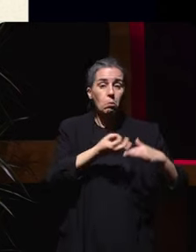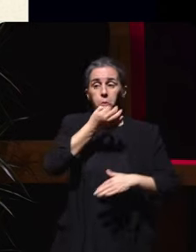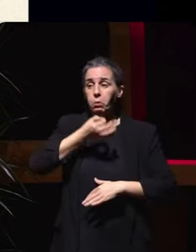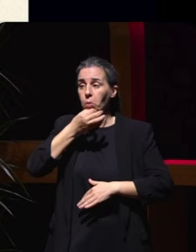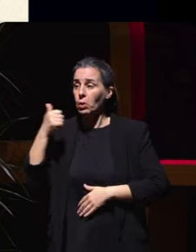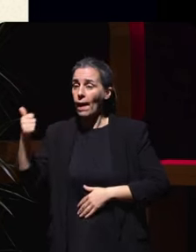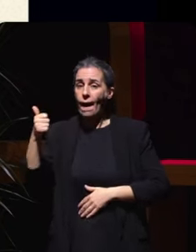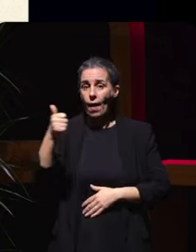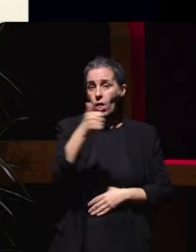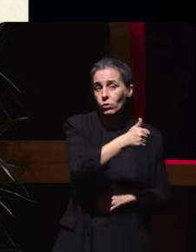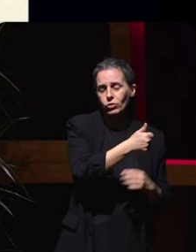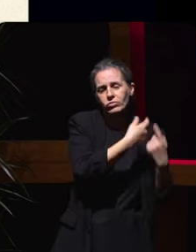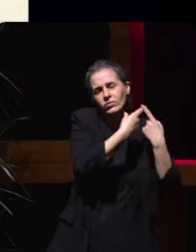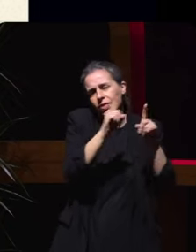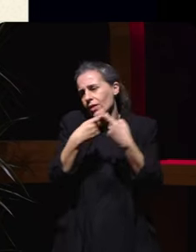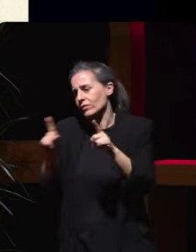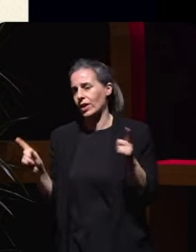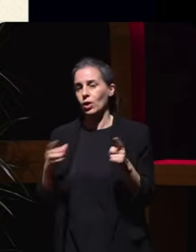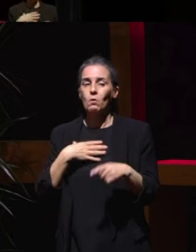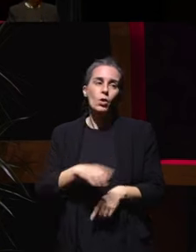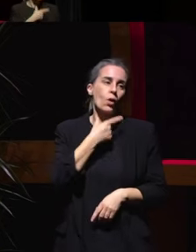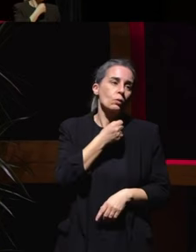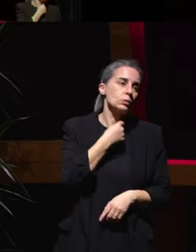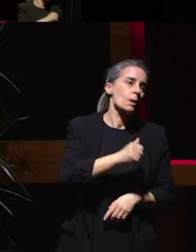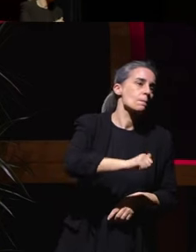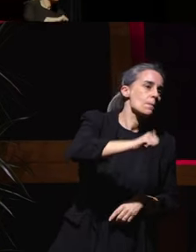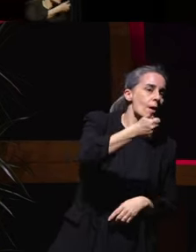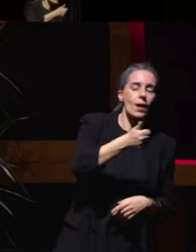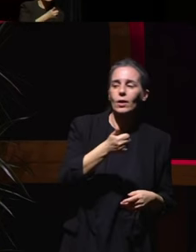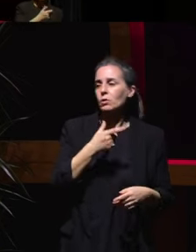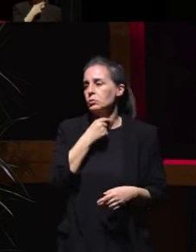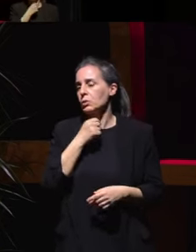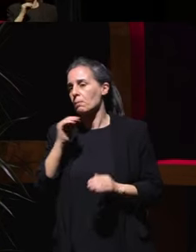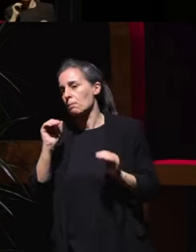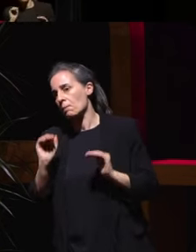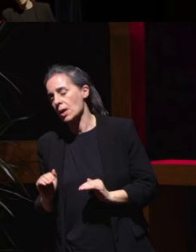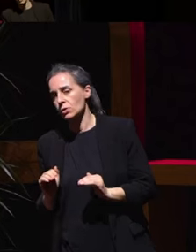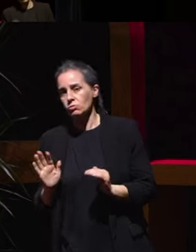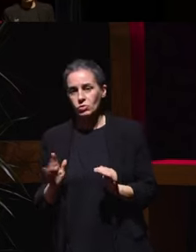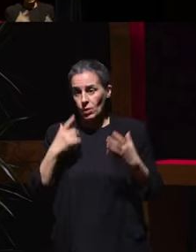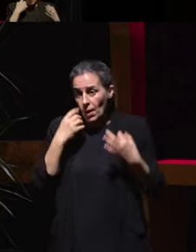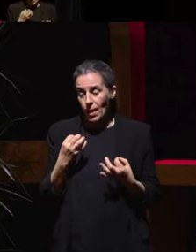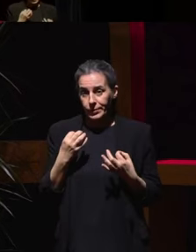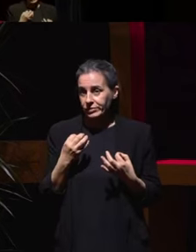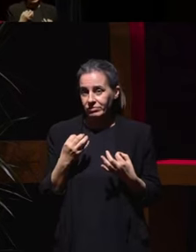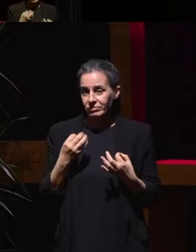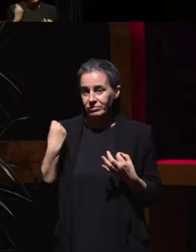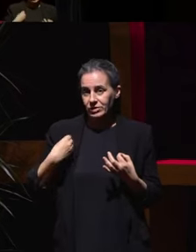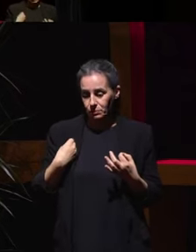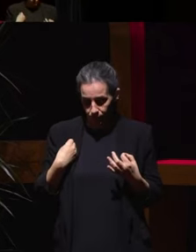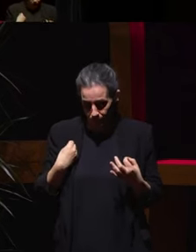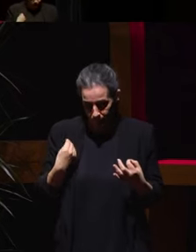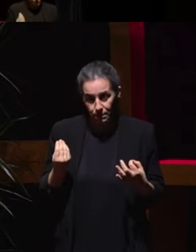poden gustarnos menos, haberá o quen o faga mellor e quen o faga peor. Pero pongo la Liga e está Alba